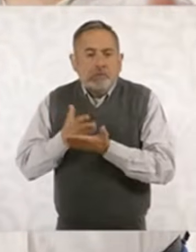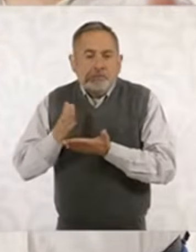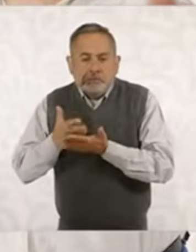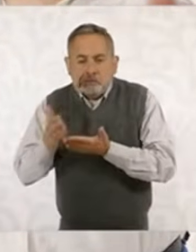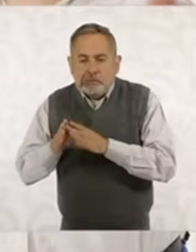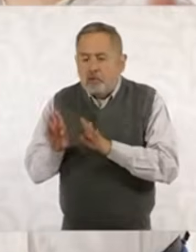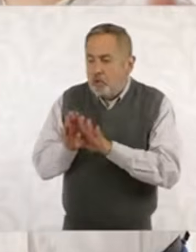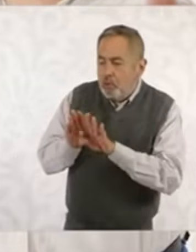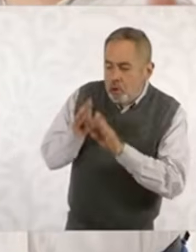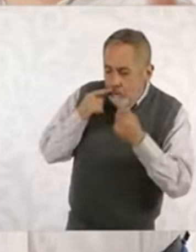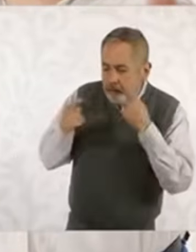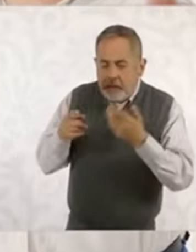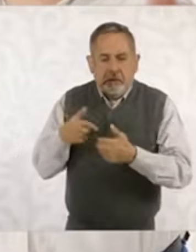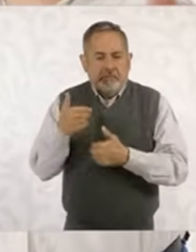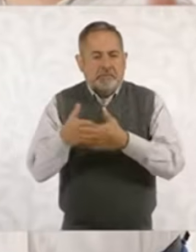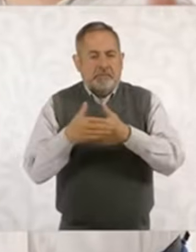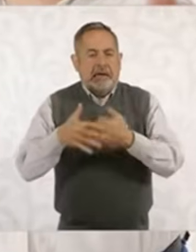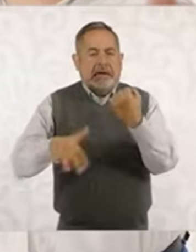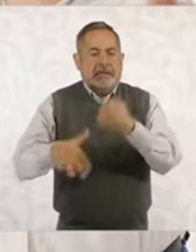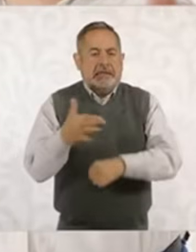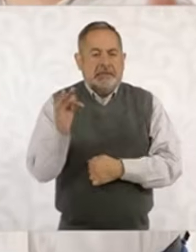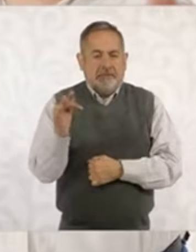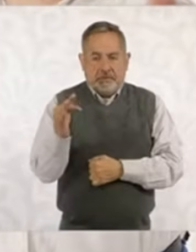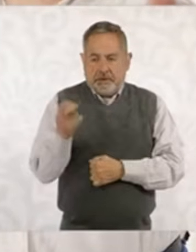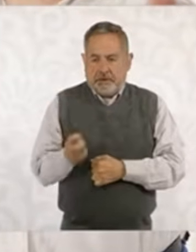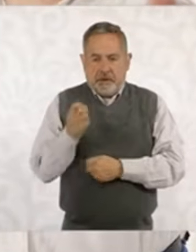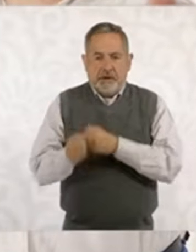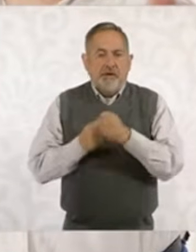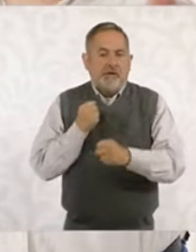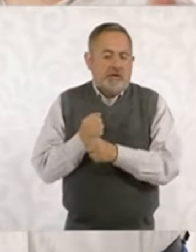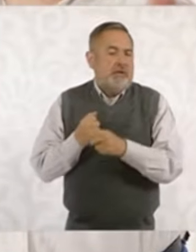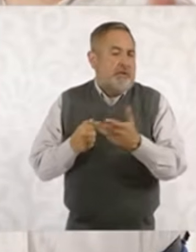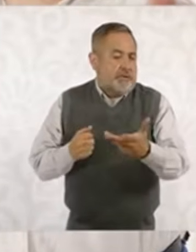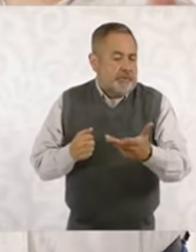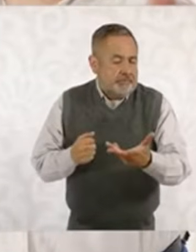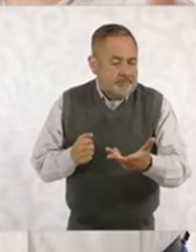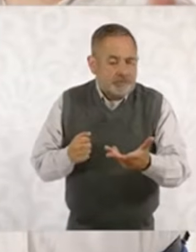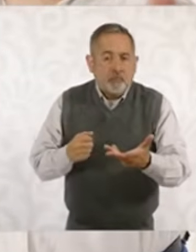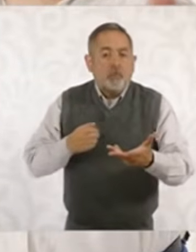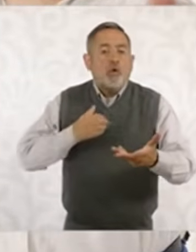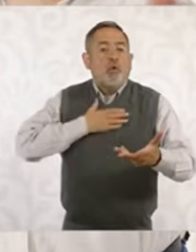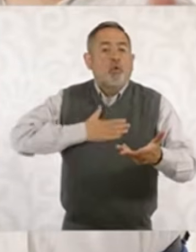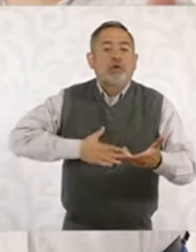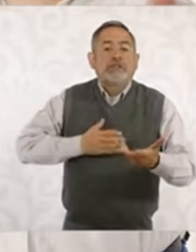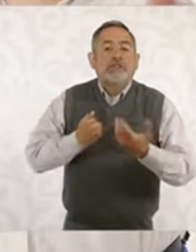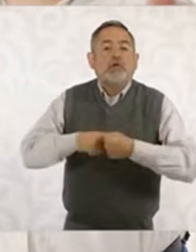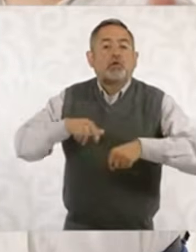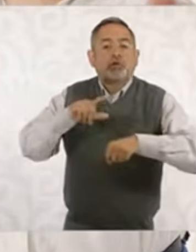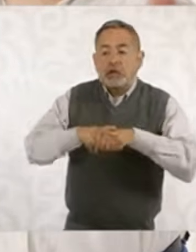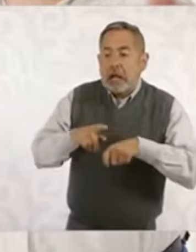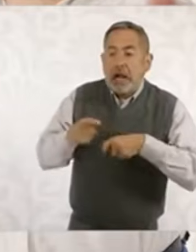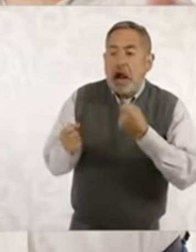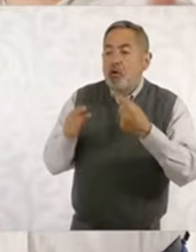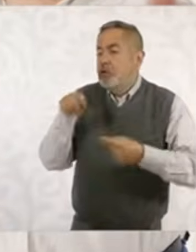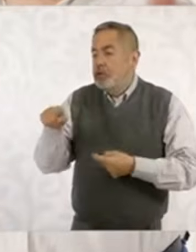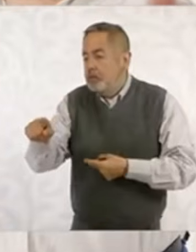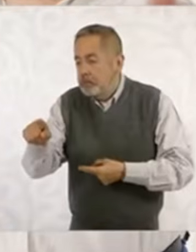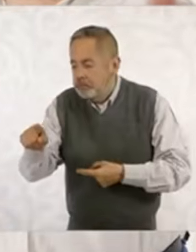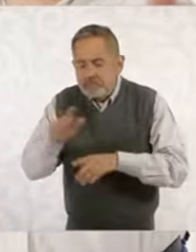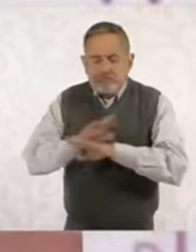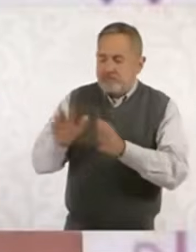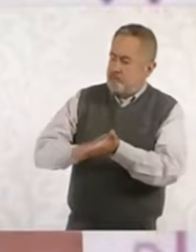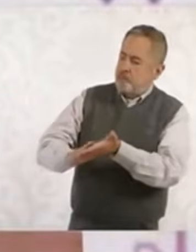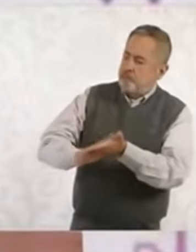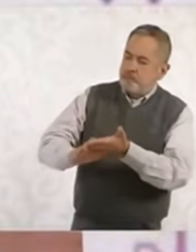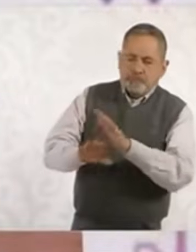de febrero del presente año. Recordemos que el programa de justicia social con el que se condonan y se están resolviendo